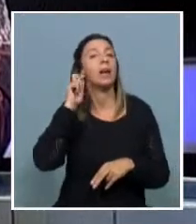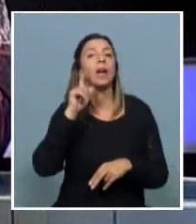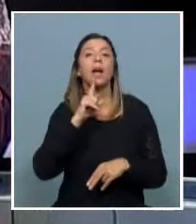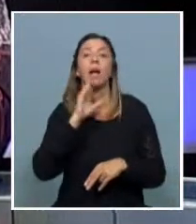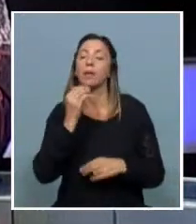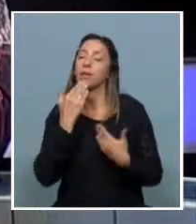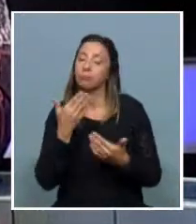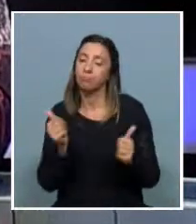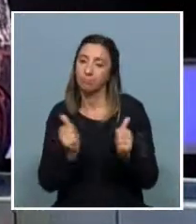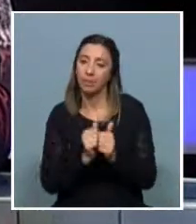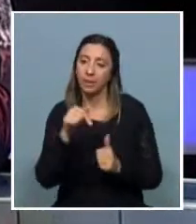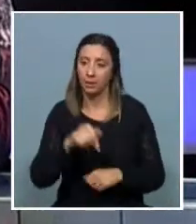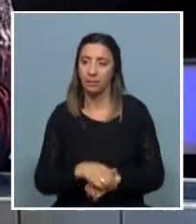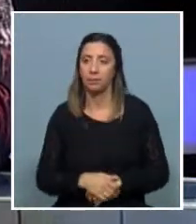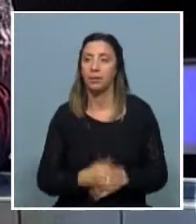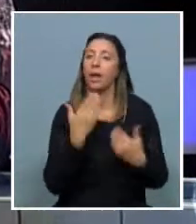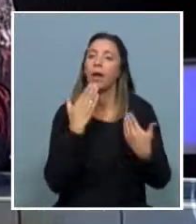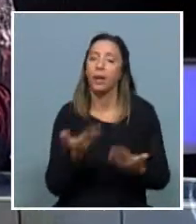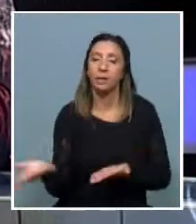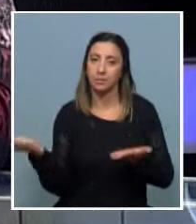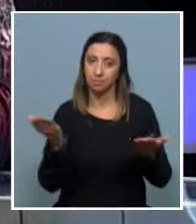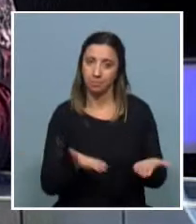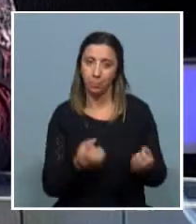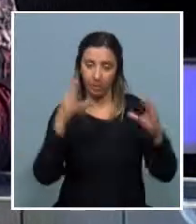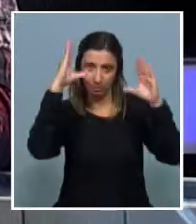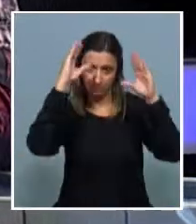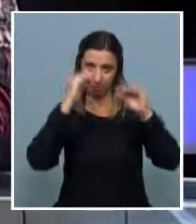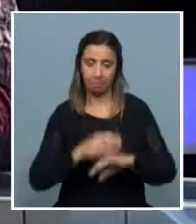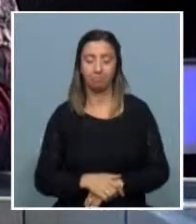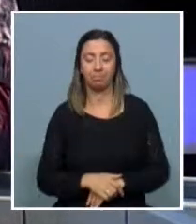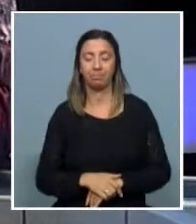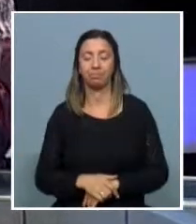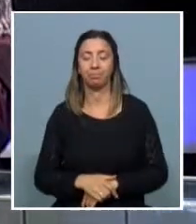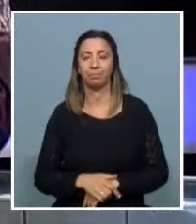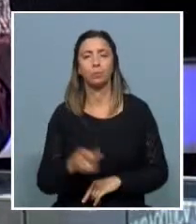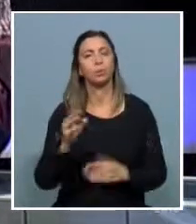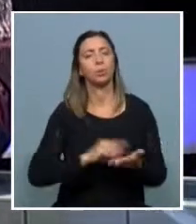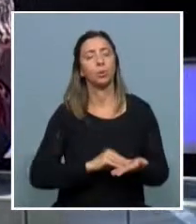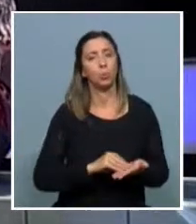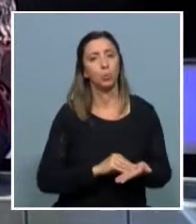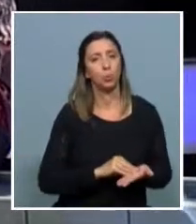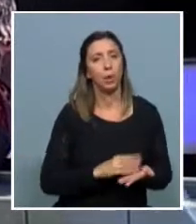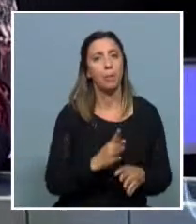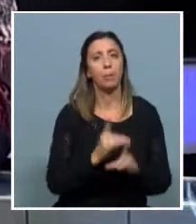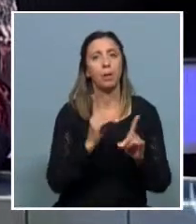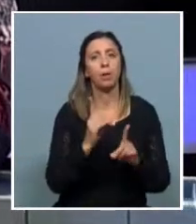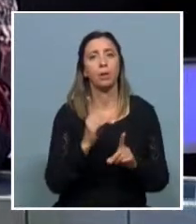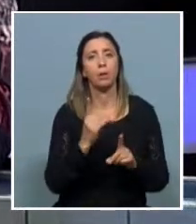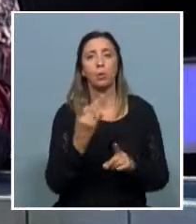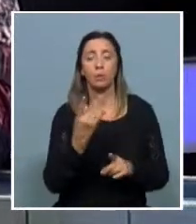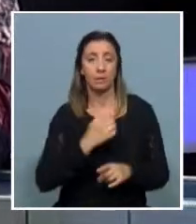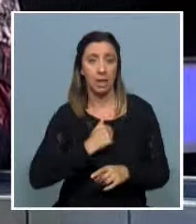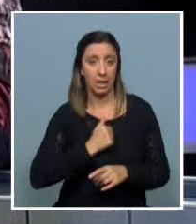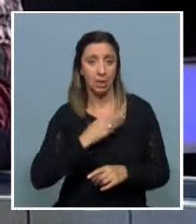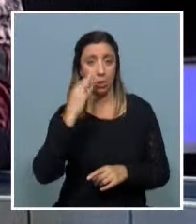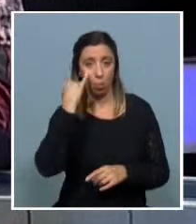gracias por estar con nosotros, Ángela. No, gracias a ustedes por invitarme. Buenas noches, Sebastián. Usted es abogada y es docente de la Universidad Católica de